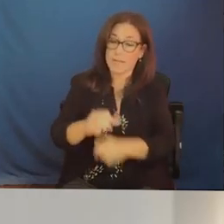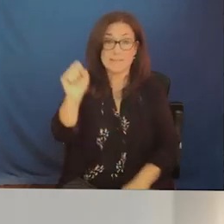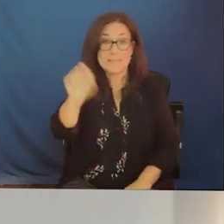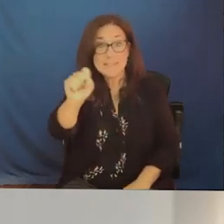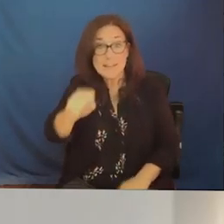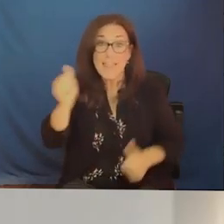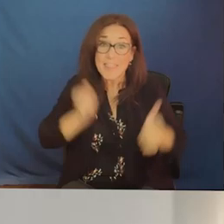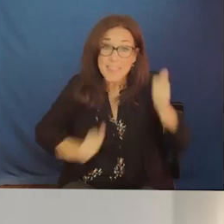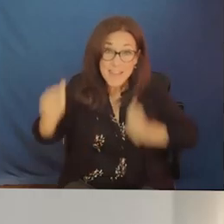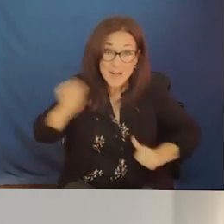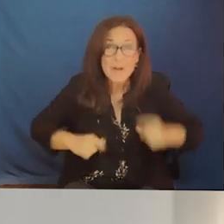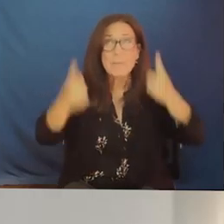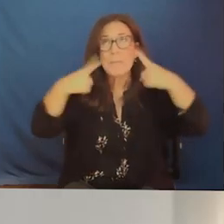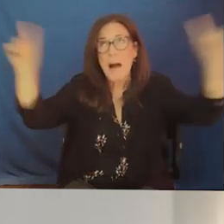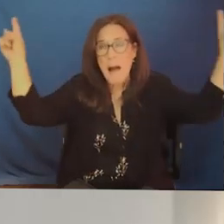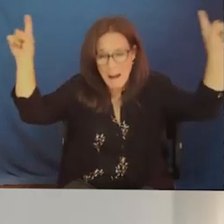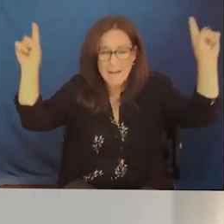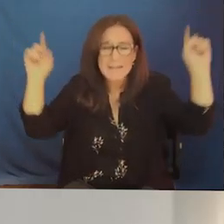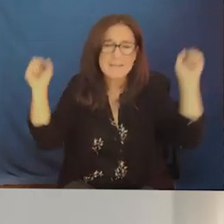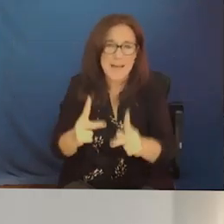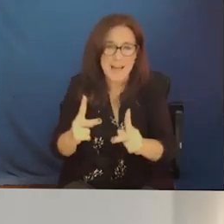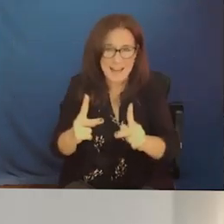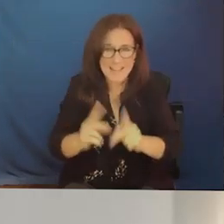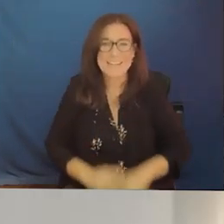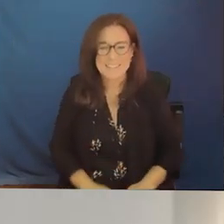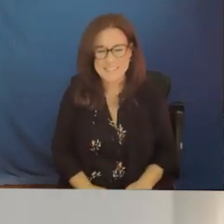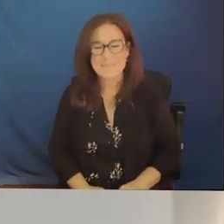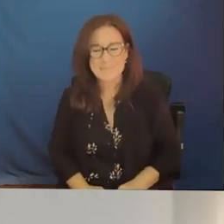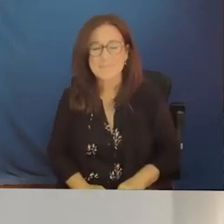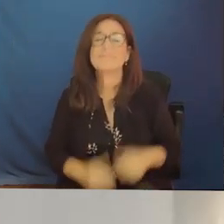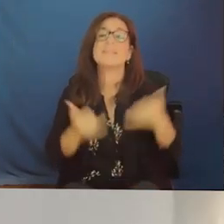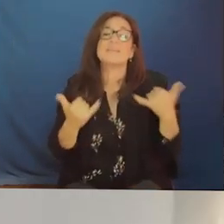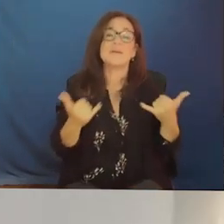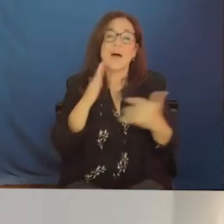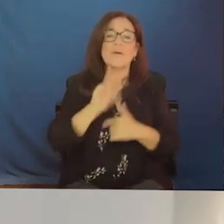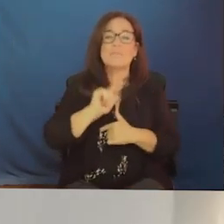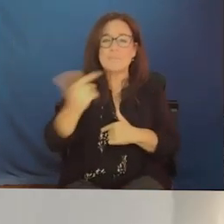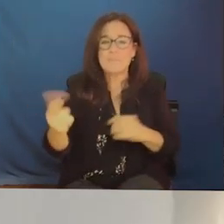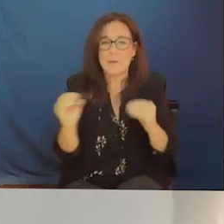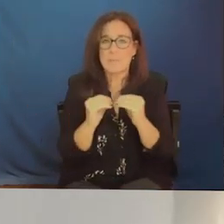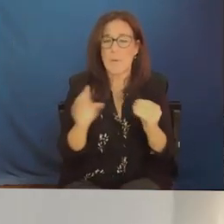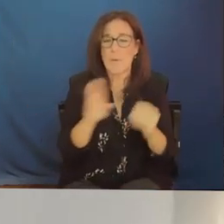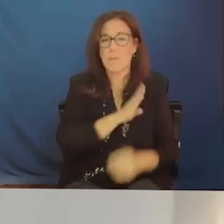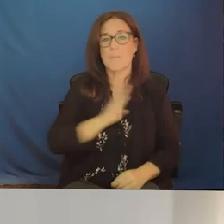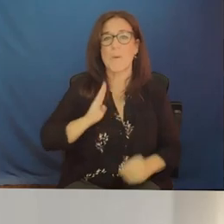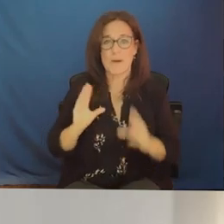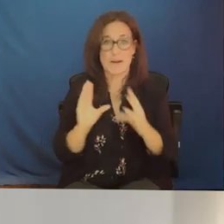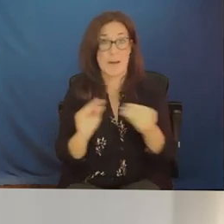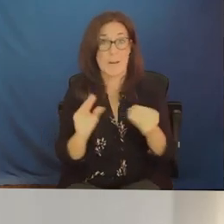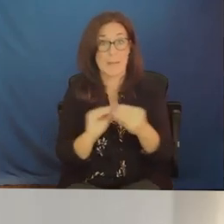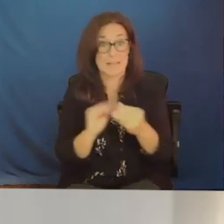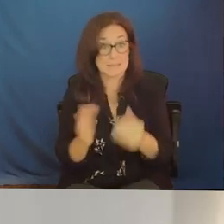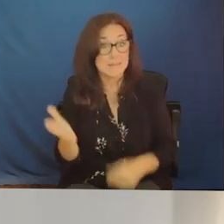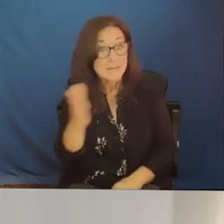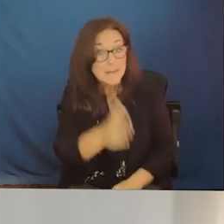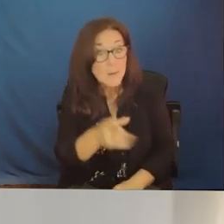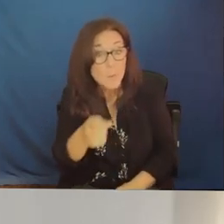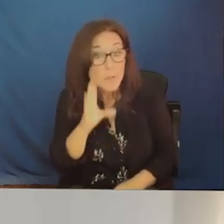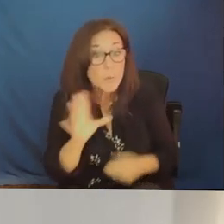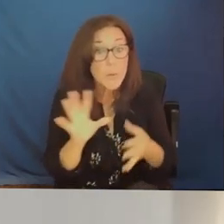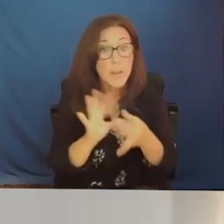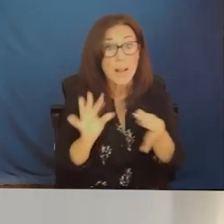teatro está de regreso y ahora vamos a continuar con más comentarios del consejo y correspondencia señora muñoz